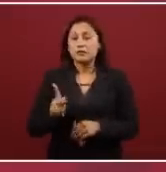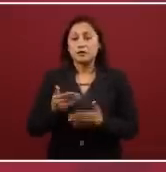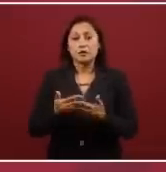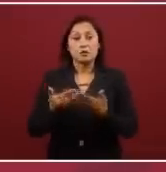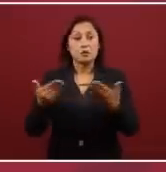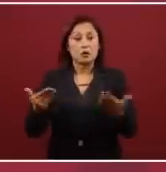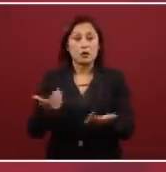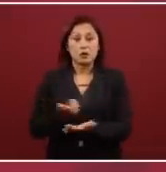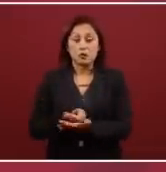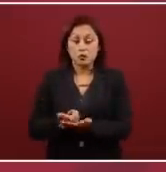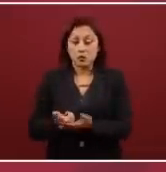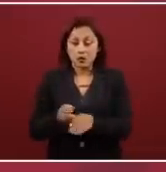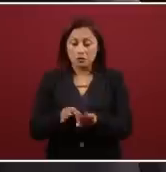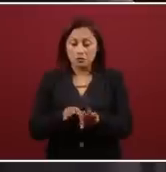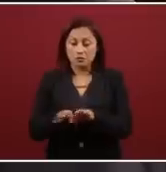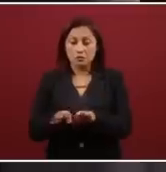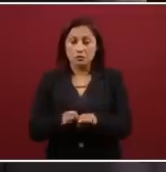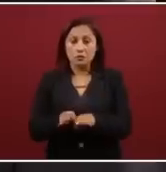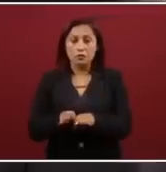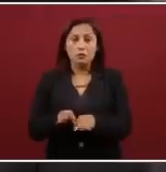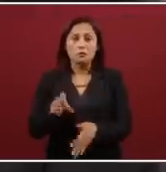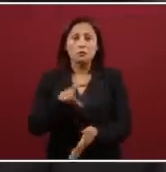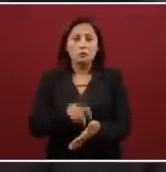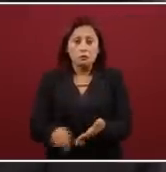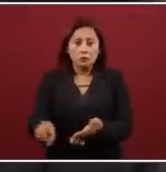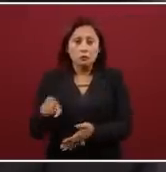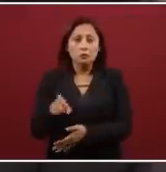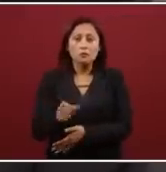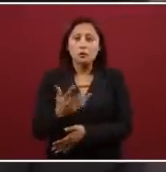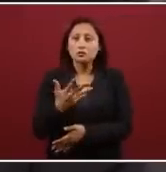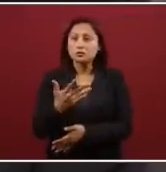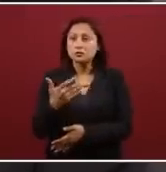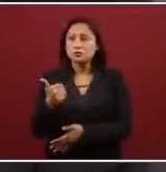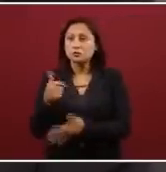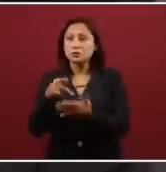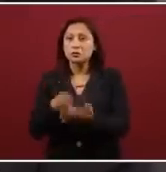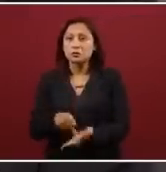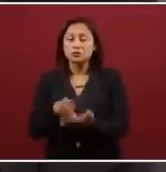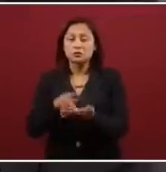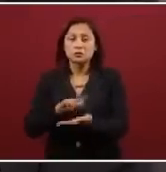alcanza para comprar 5 o 6 kilos de tortilla.